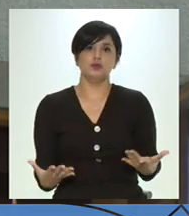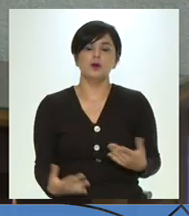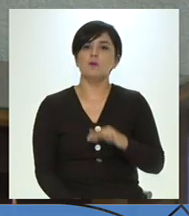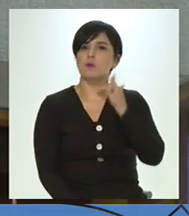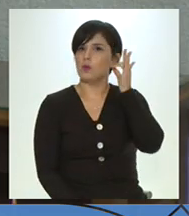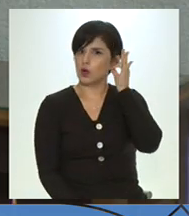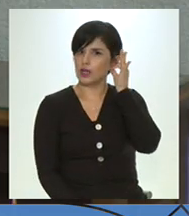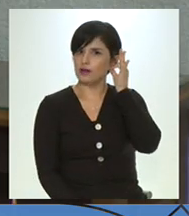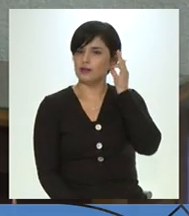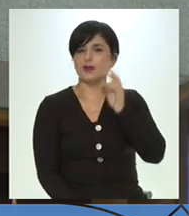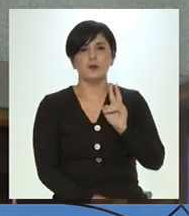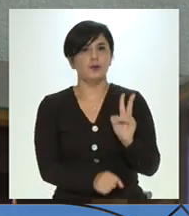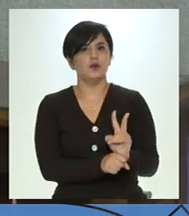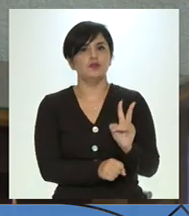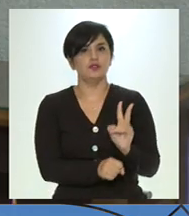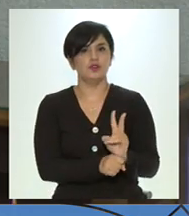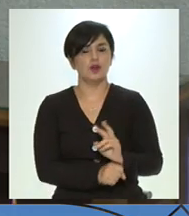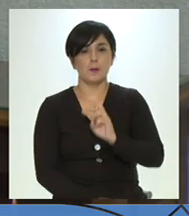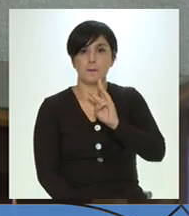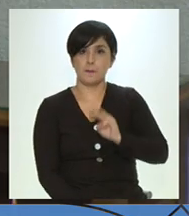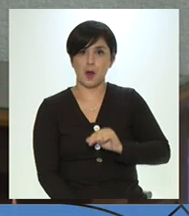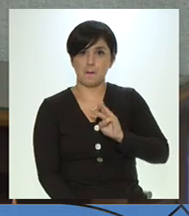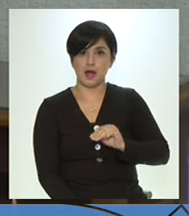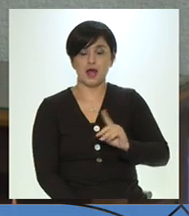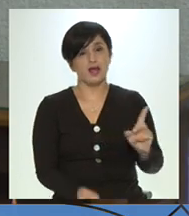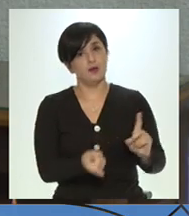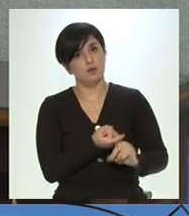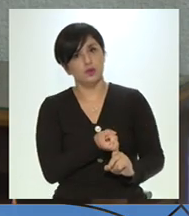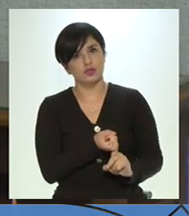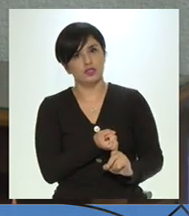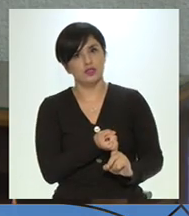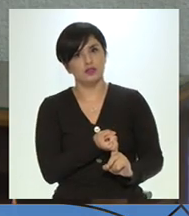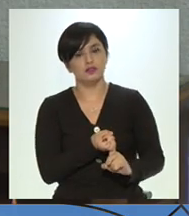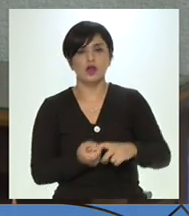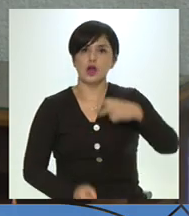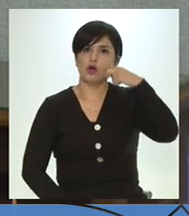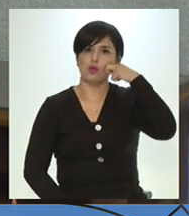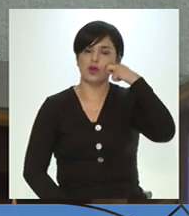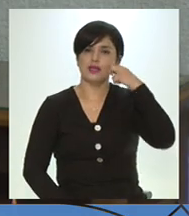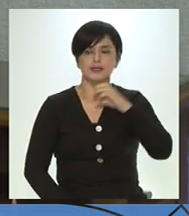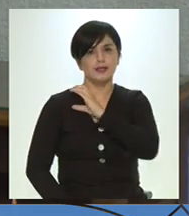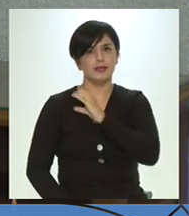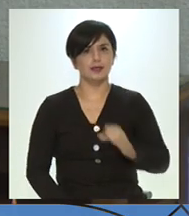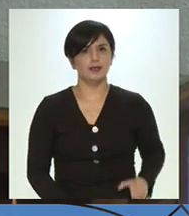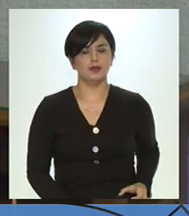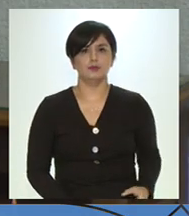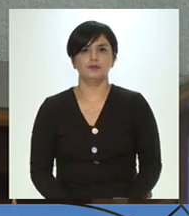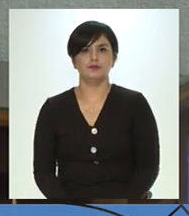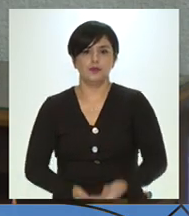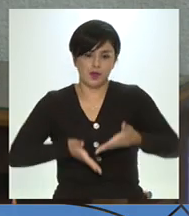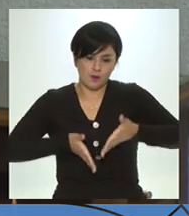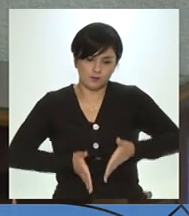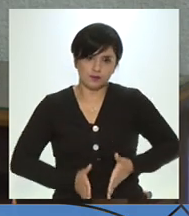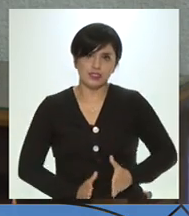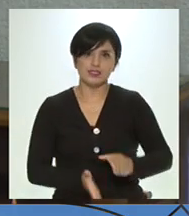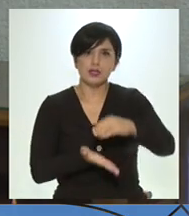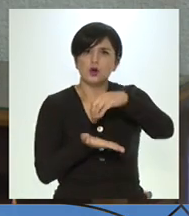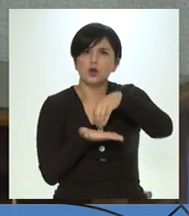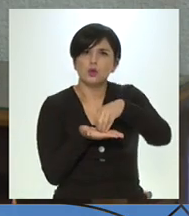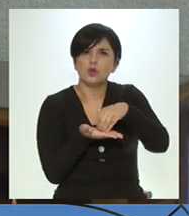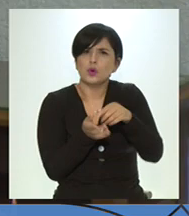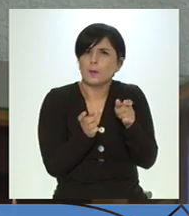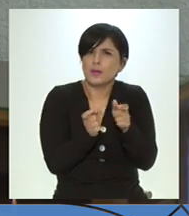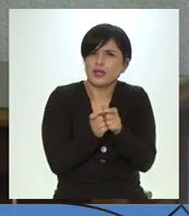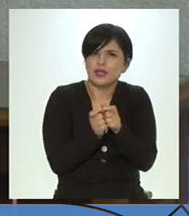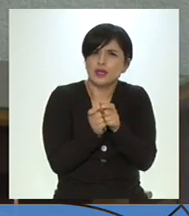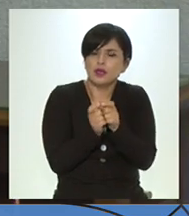profesora madre esposa humanista y cristiana nacida en una comuna pequeña como va a